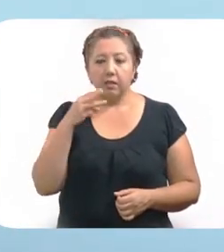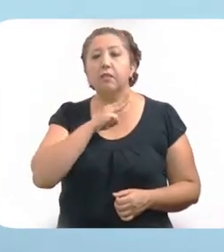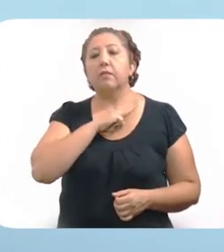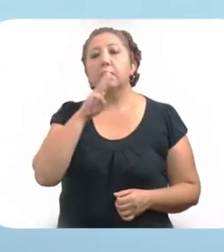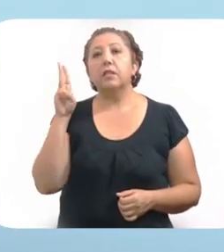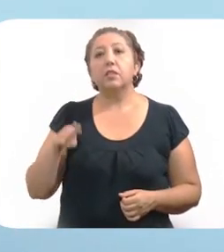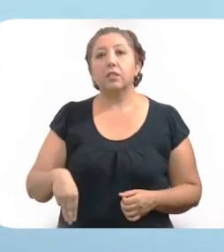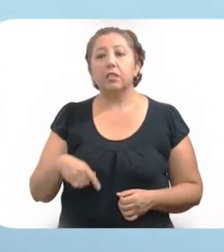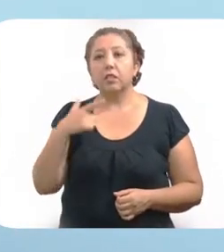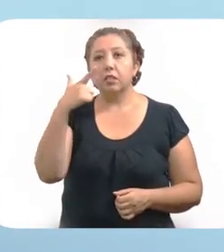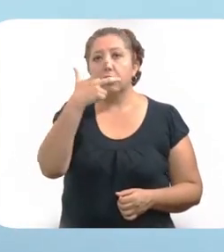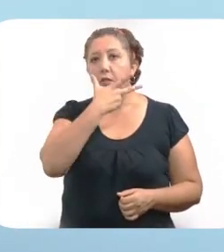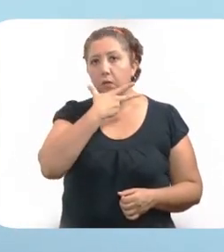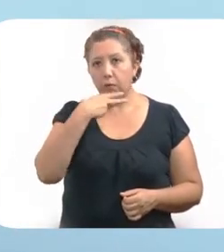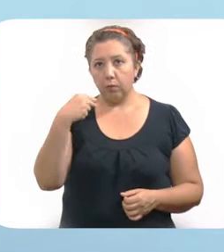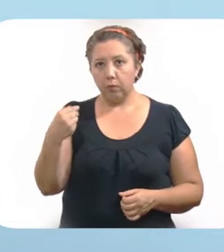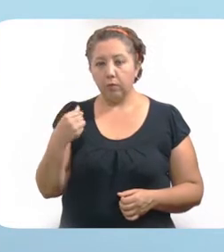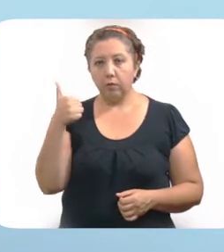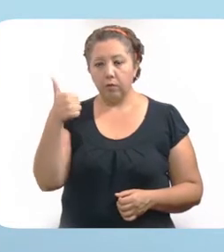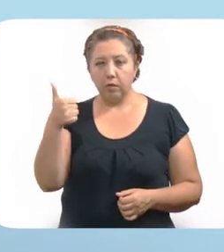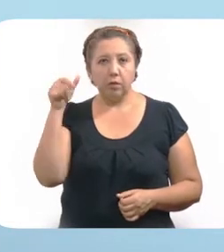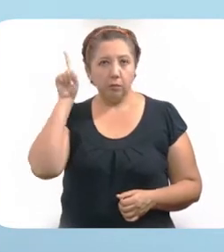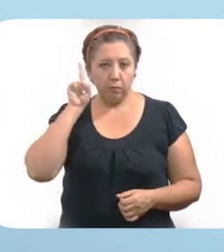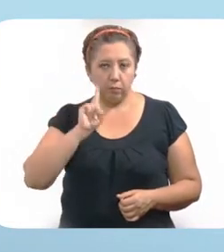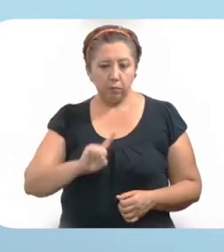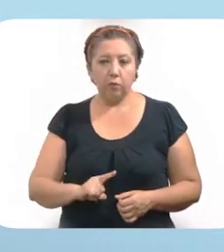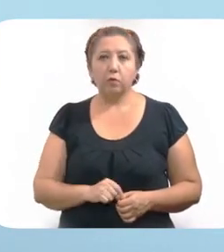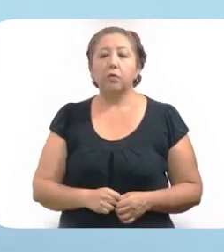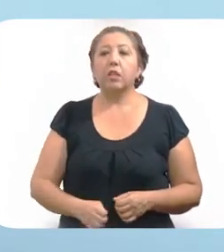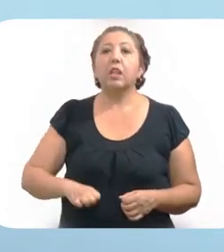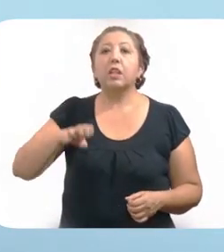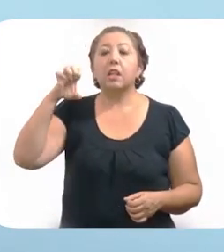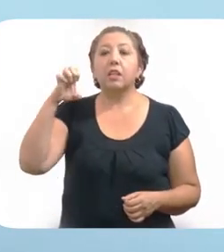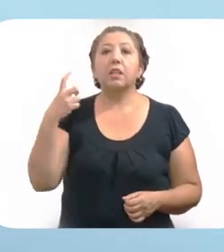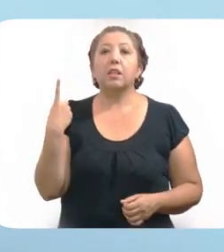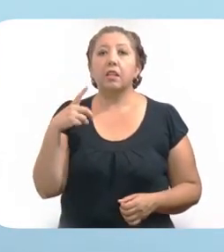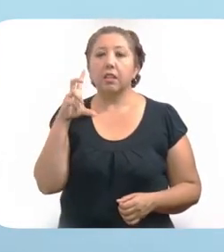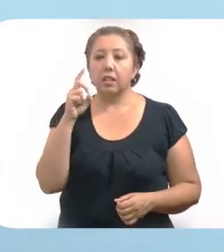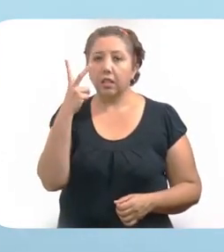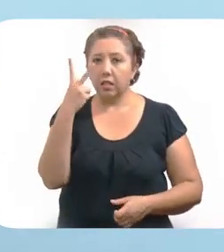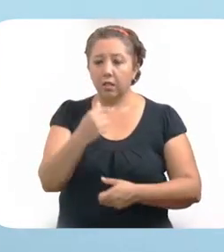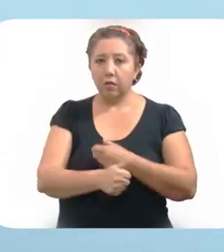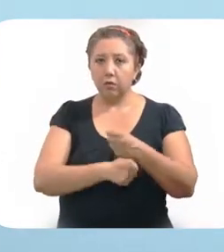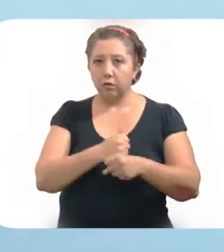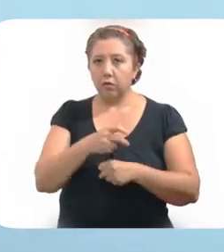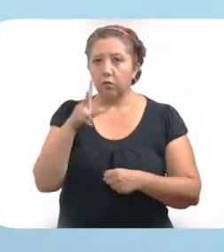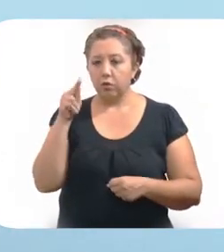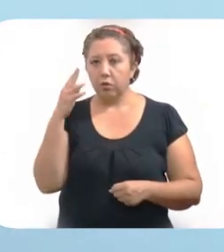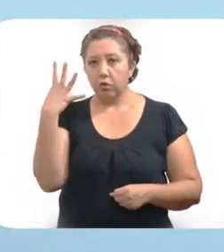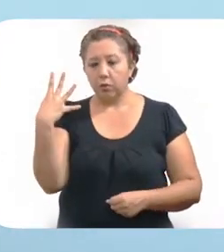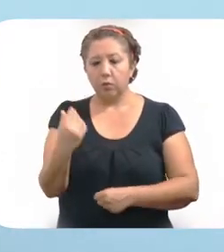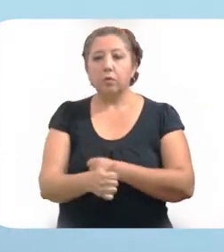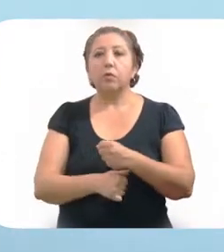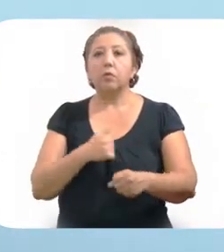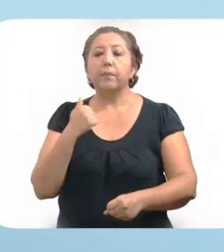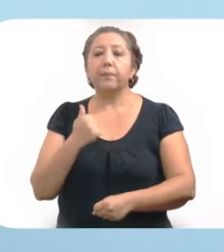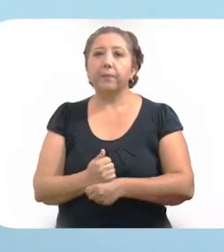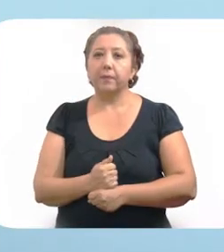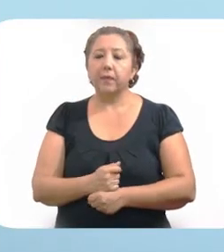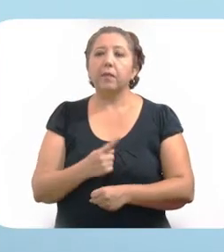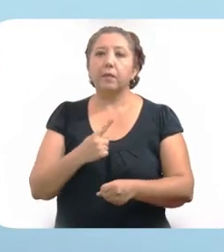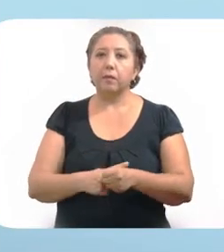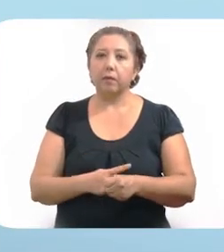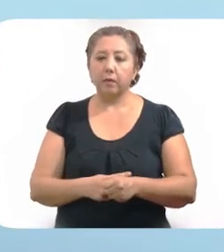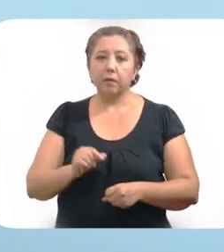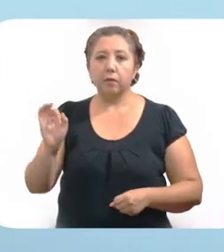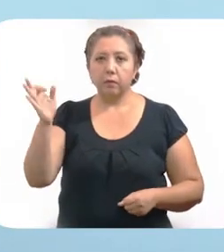fallecimientos. Son 7 hombres y 6 mujeres, de un rango de edad de 32 años a 84 años. Sus